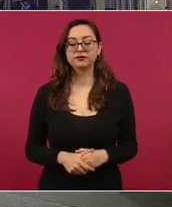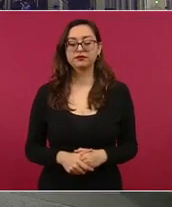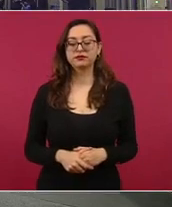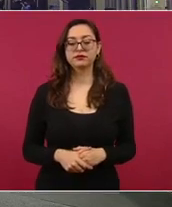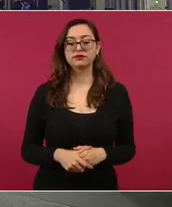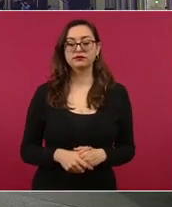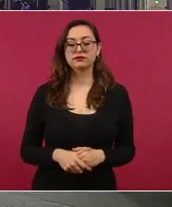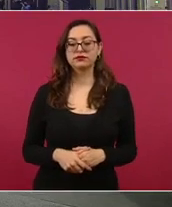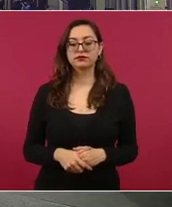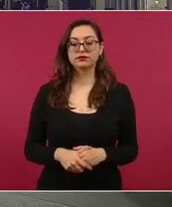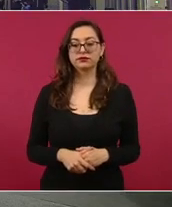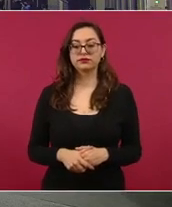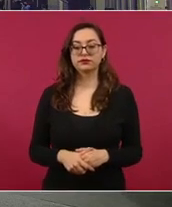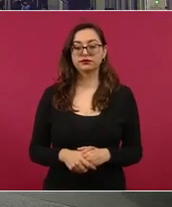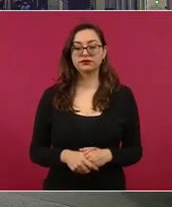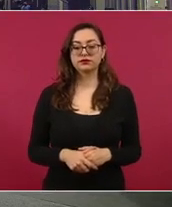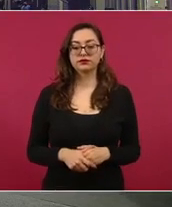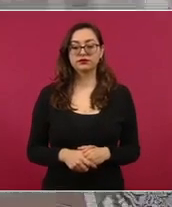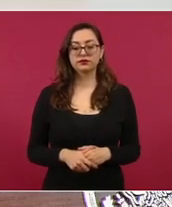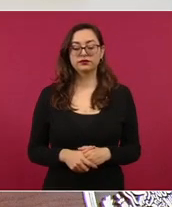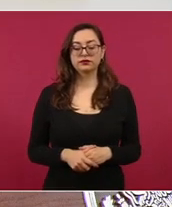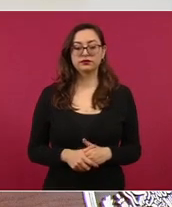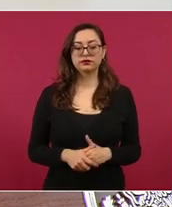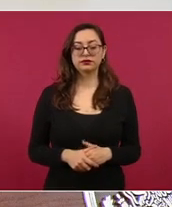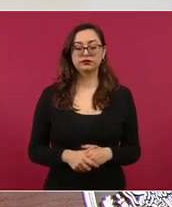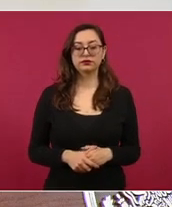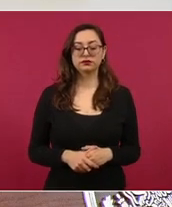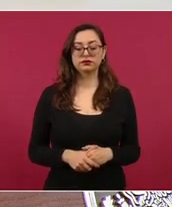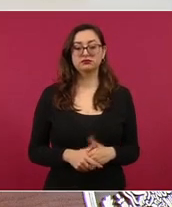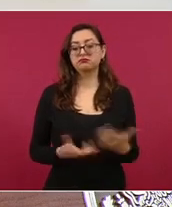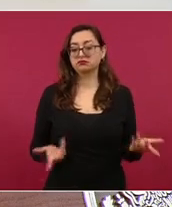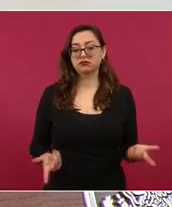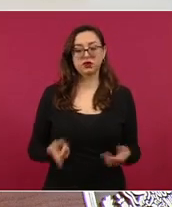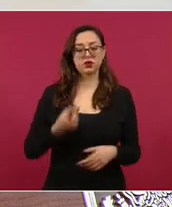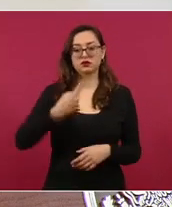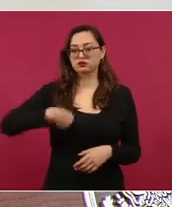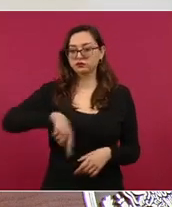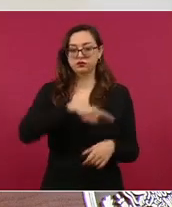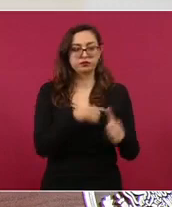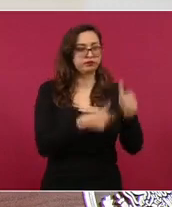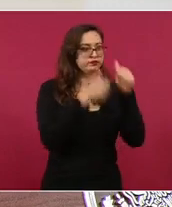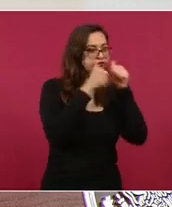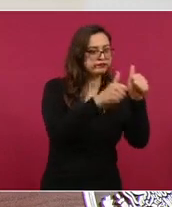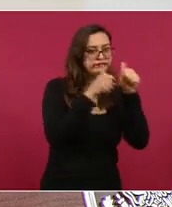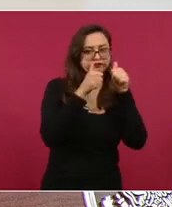No, pero lo estamos haciendo y estamos atendiendo en todos lados.